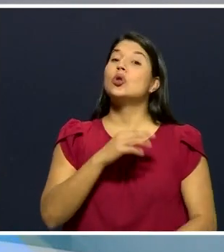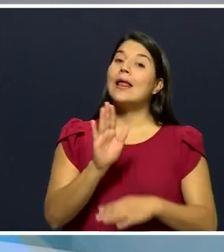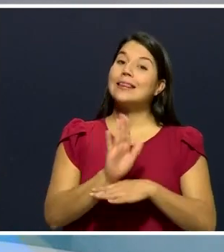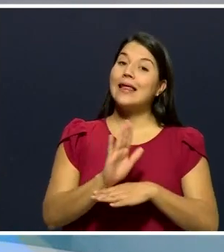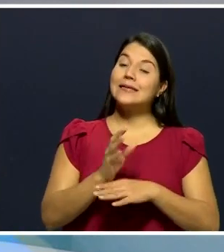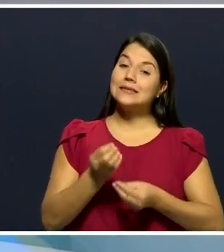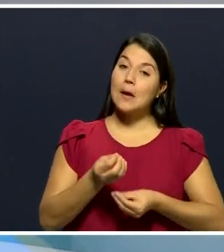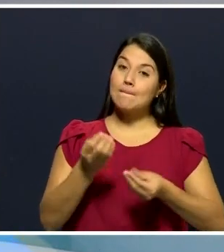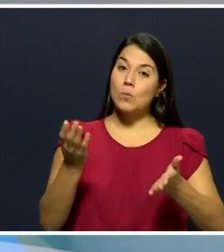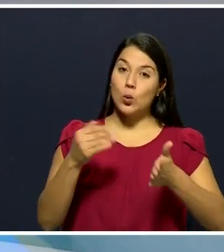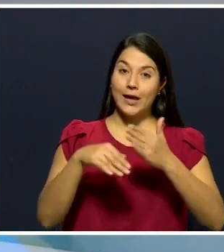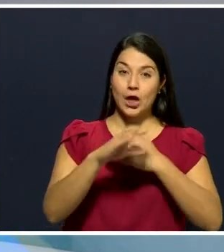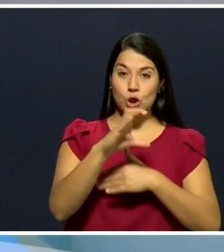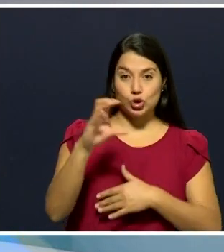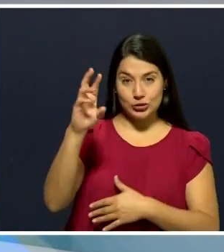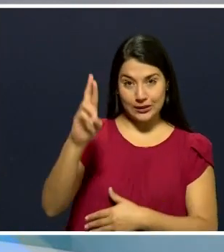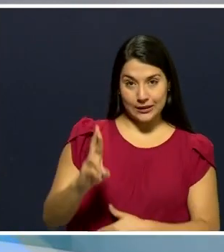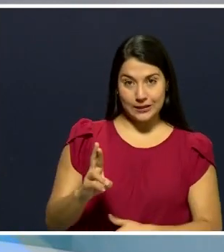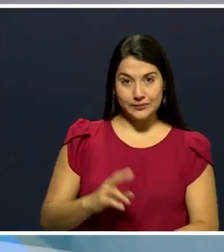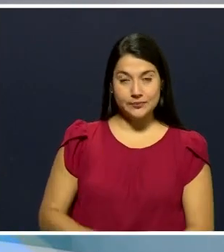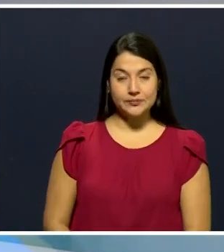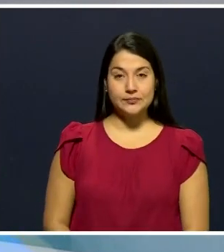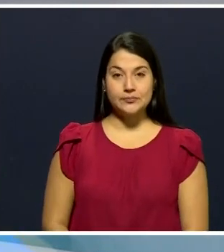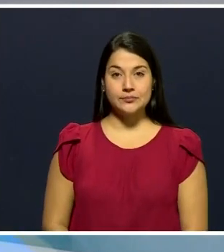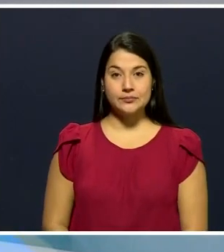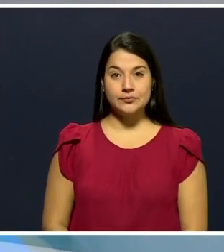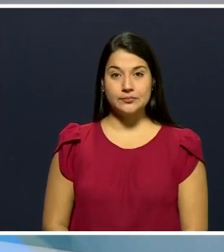la televisión pública de Costa Rica.